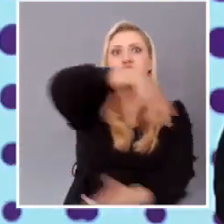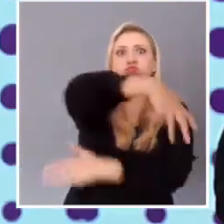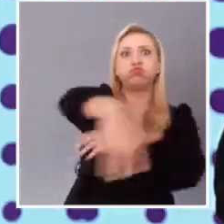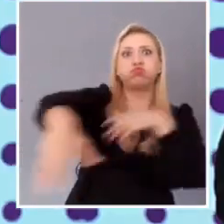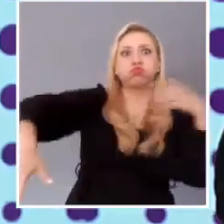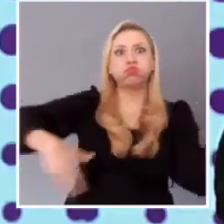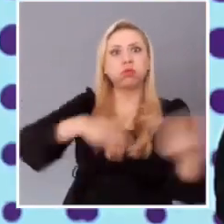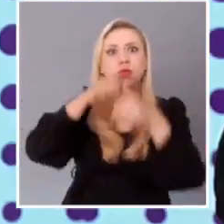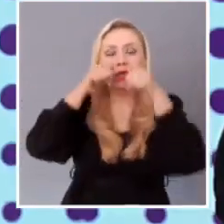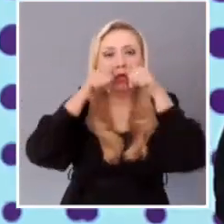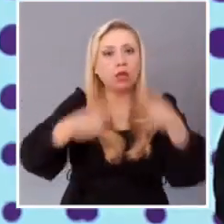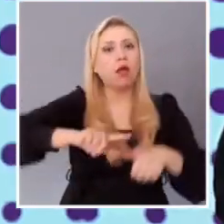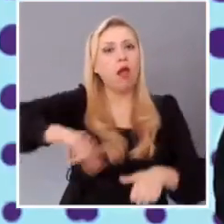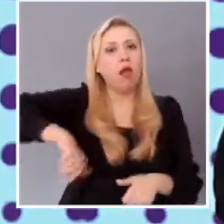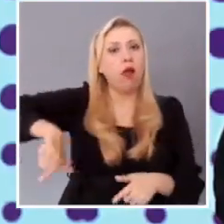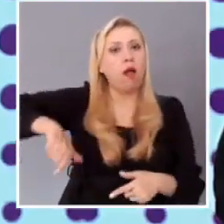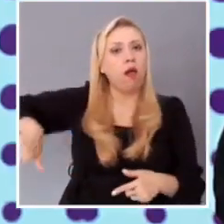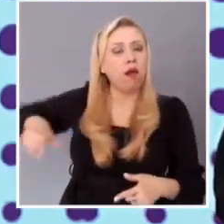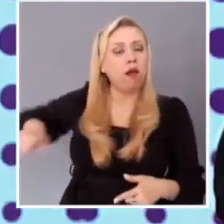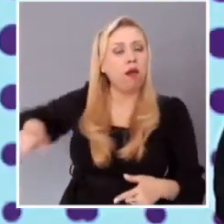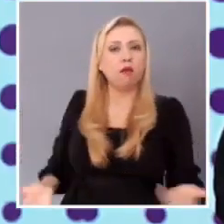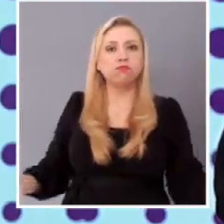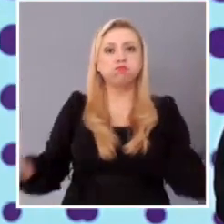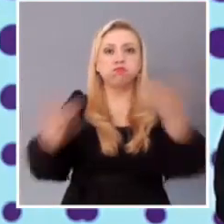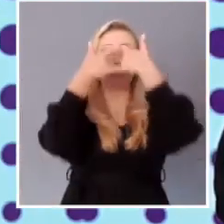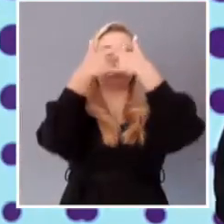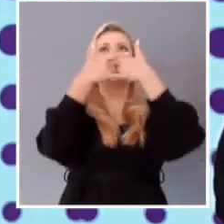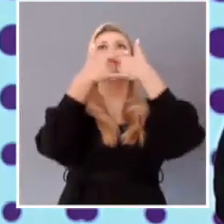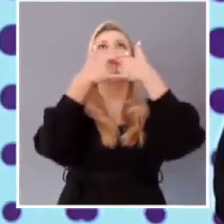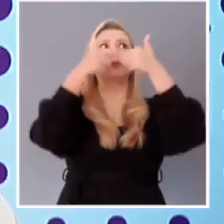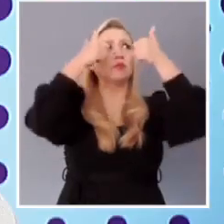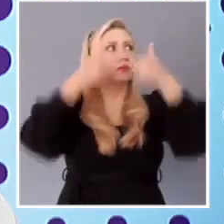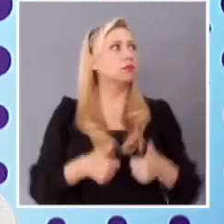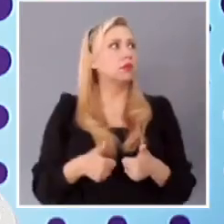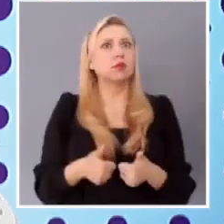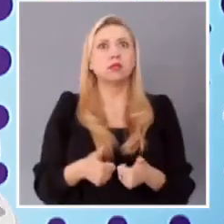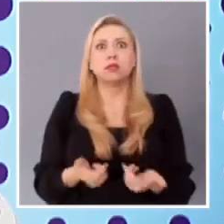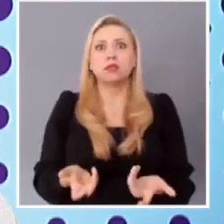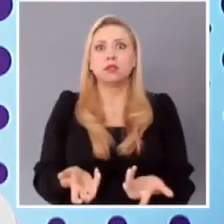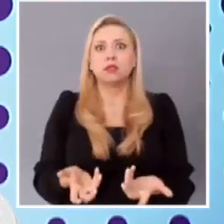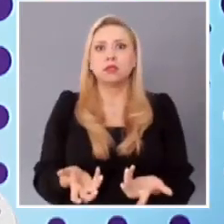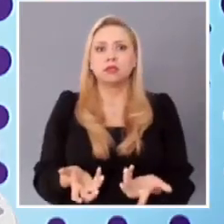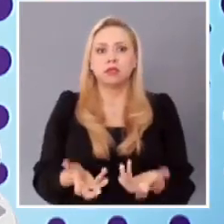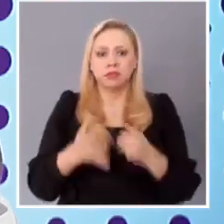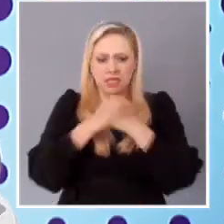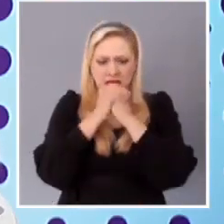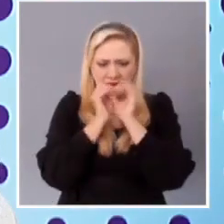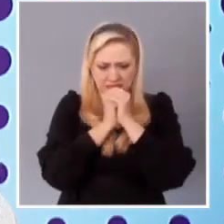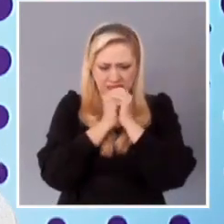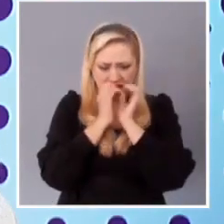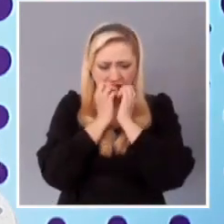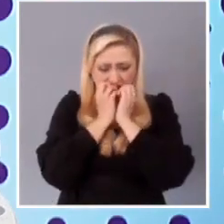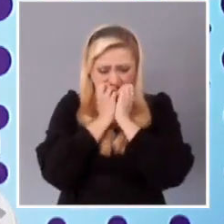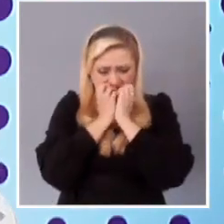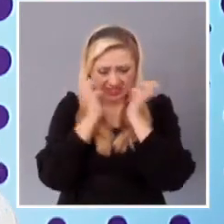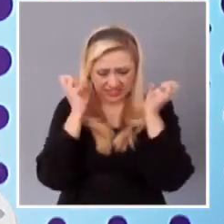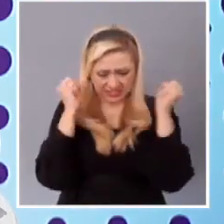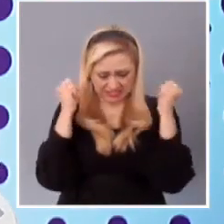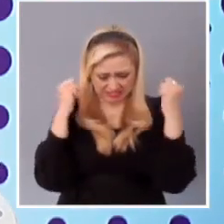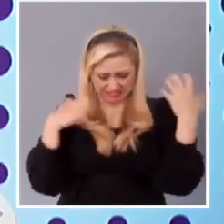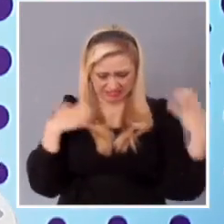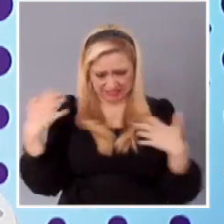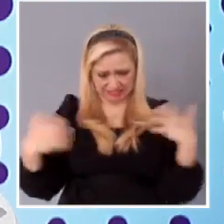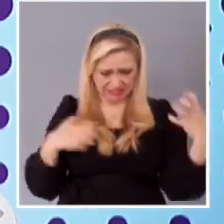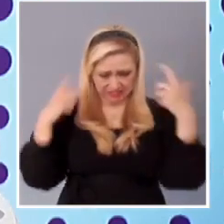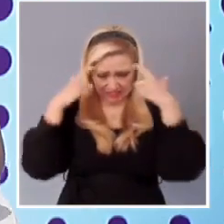dimos cuenta cómo el encierro también provocaba condiciones de salud mental en todas las personas. Entonces, ¿cómo